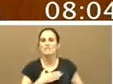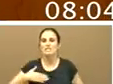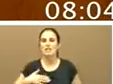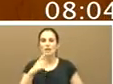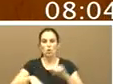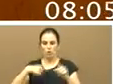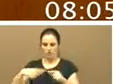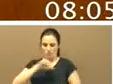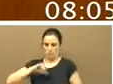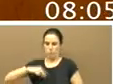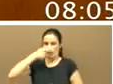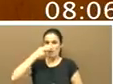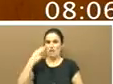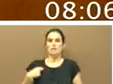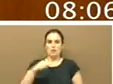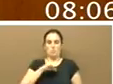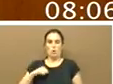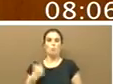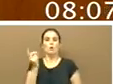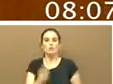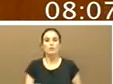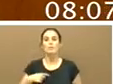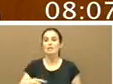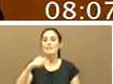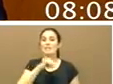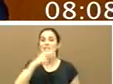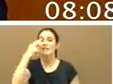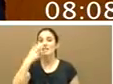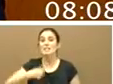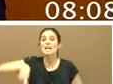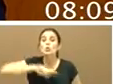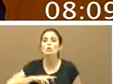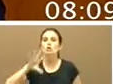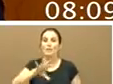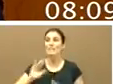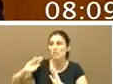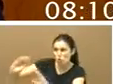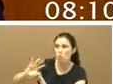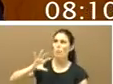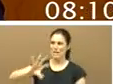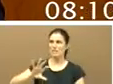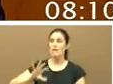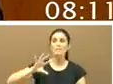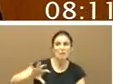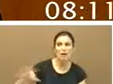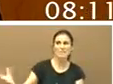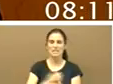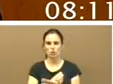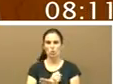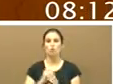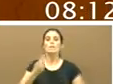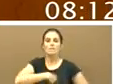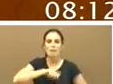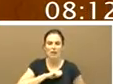partidistas a los intereses de nuestro país, de su país, del país de todos, de España.